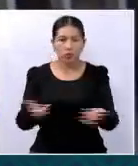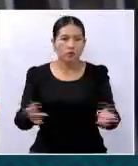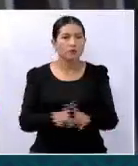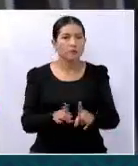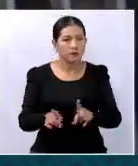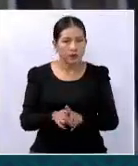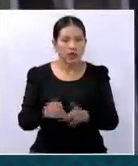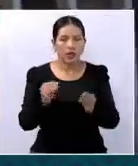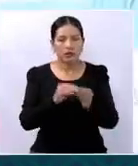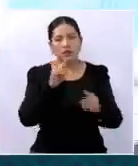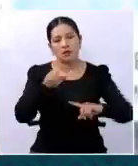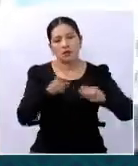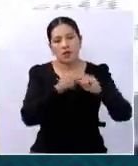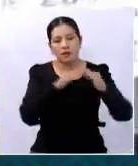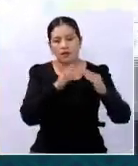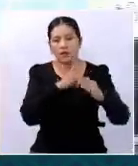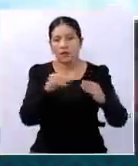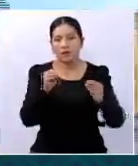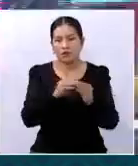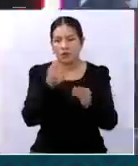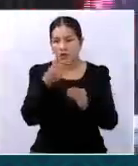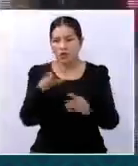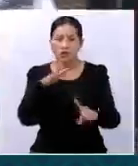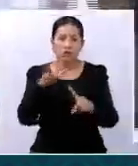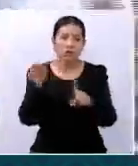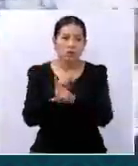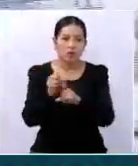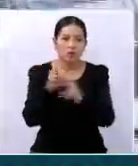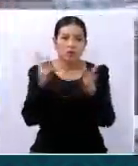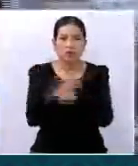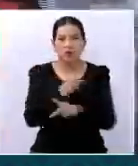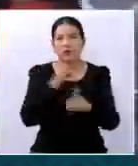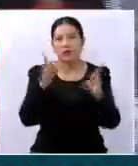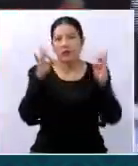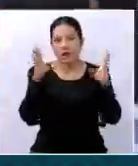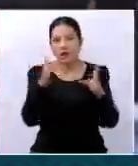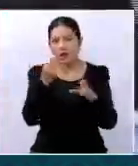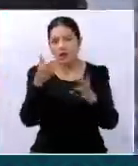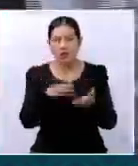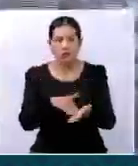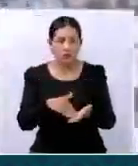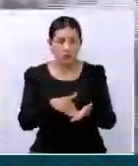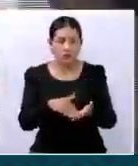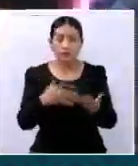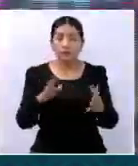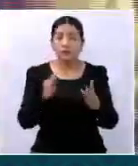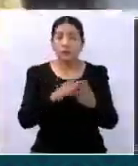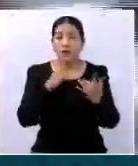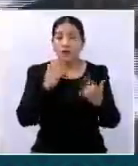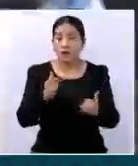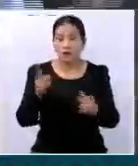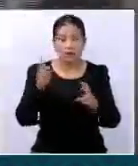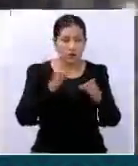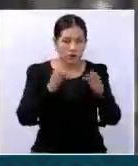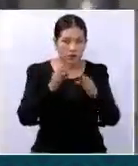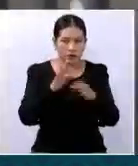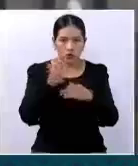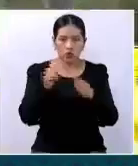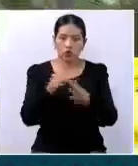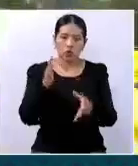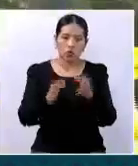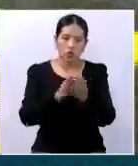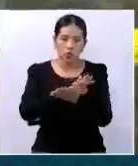amenazas y lesiones graves y leves. Por su parte, los representantes de los movimientos sociales indicaron que no cesarán en su pedido de